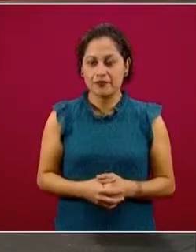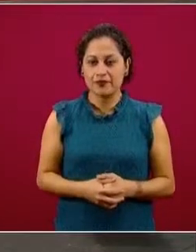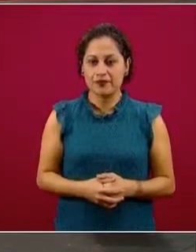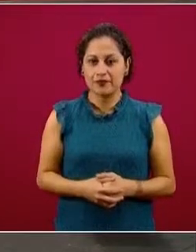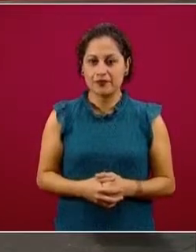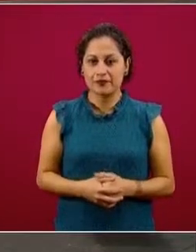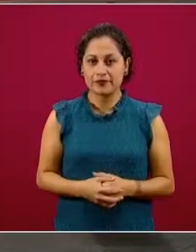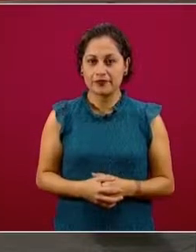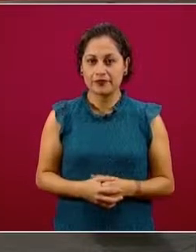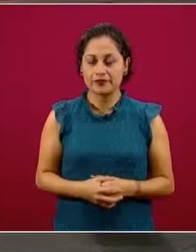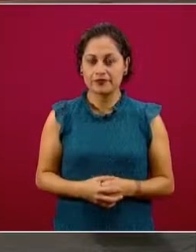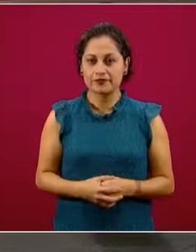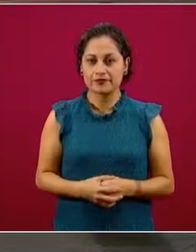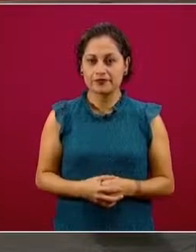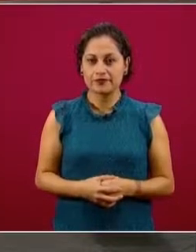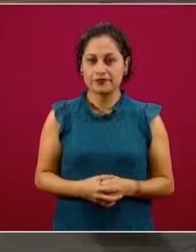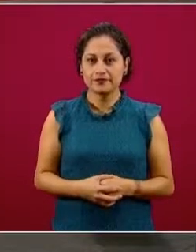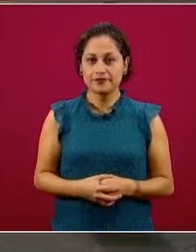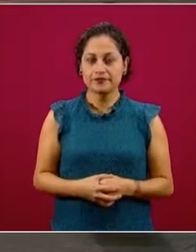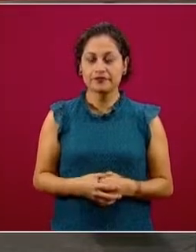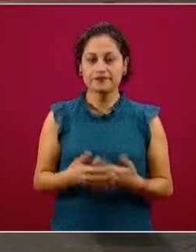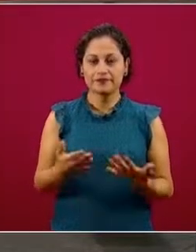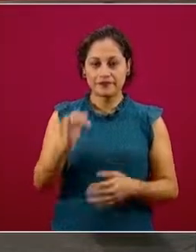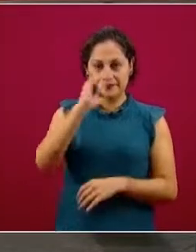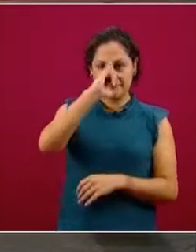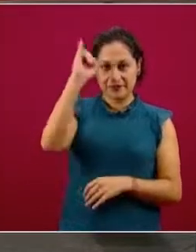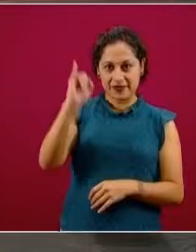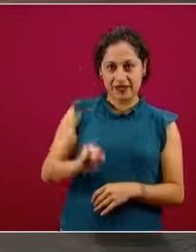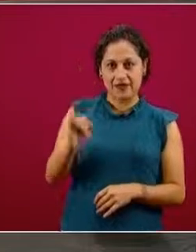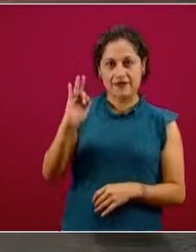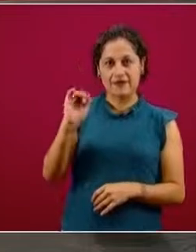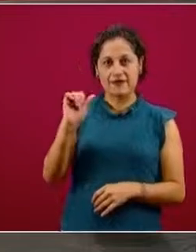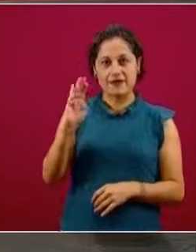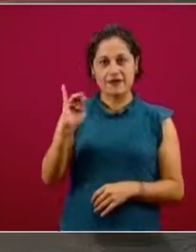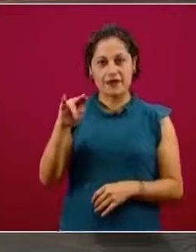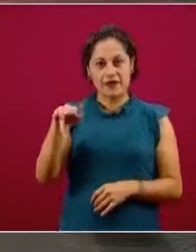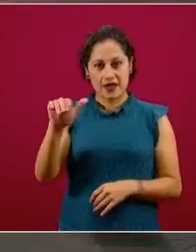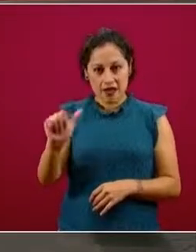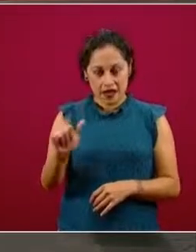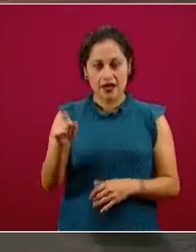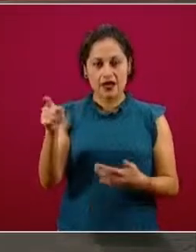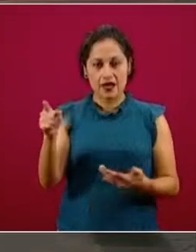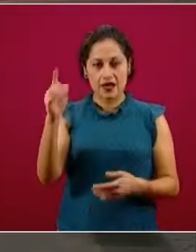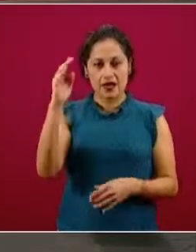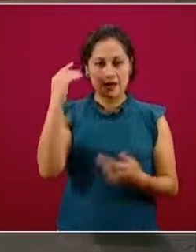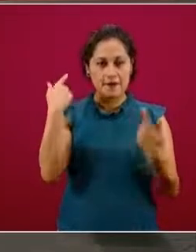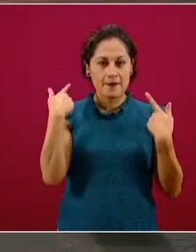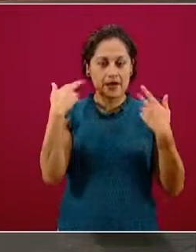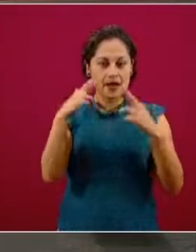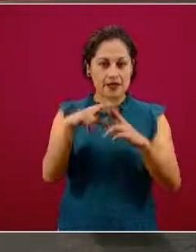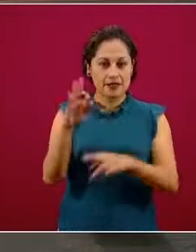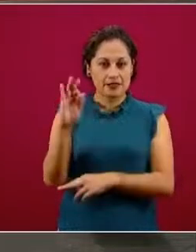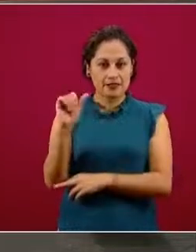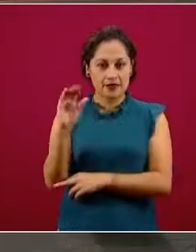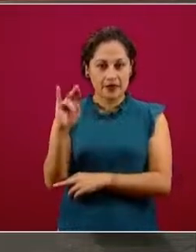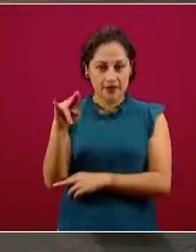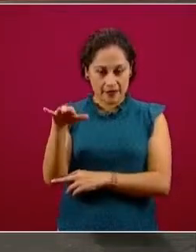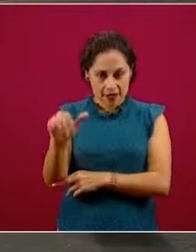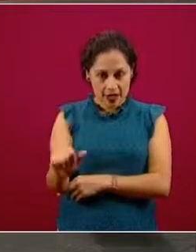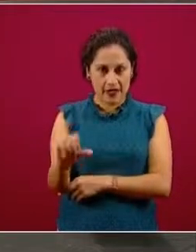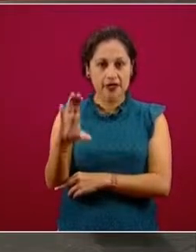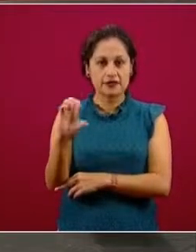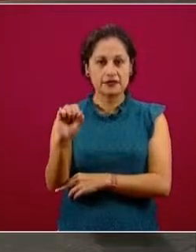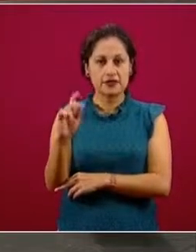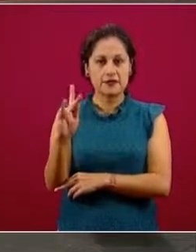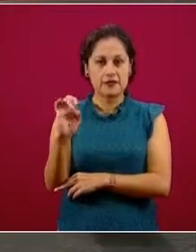Gobierno de México. Gracias, la jefa Fabiana, la maestra Fabiana Cepeda Arias, jefa de la División